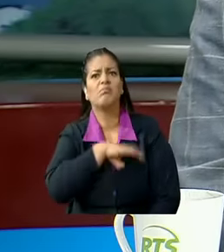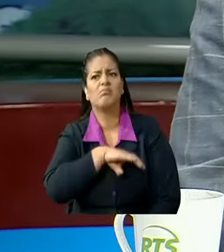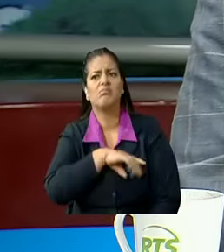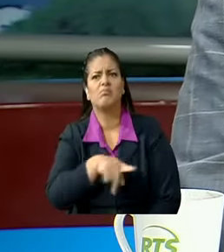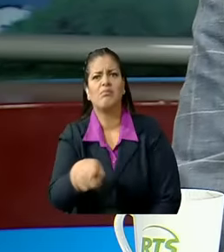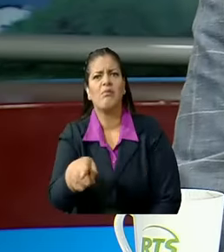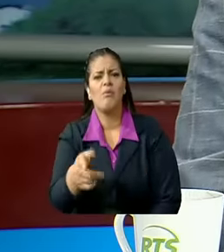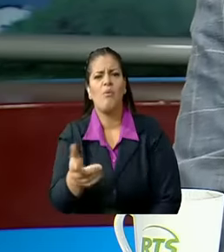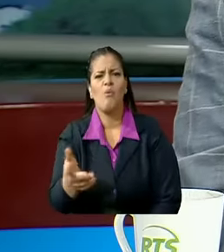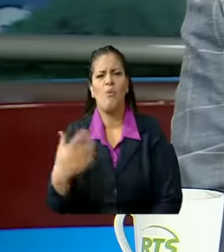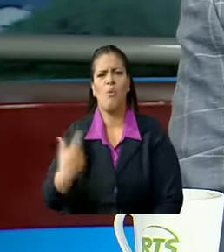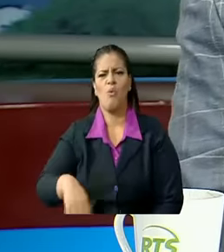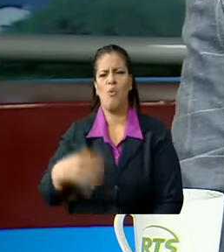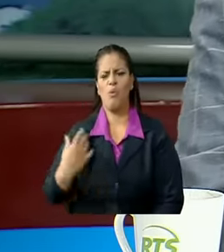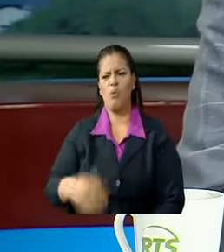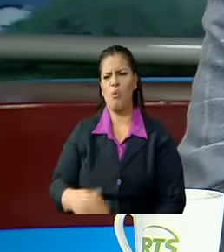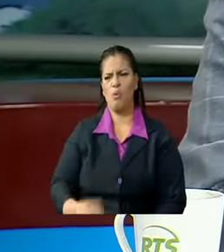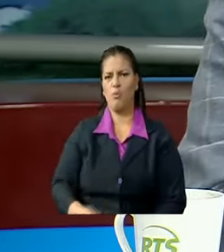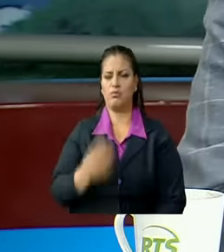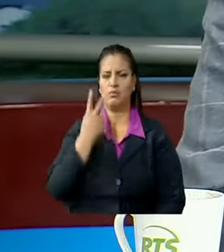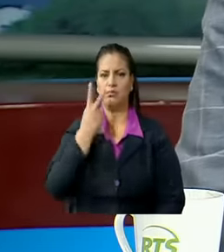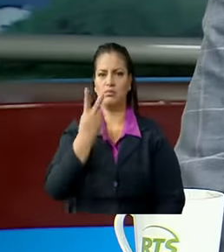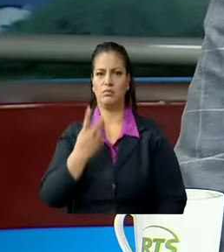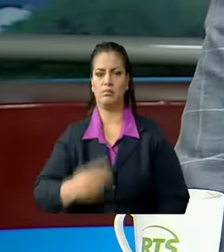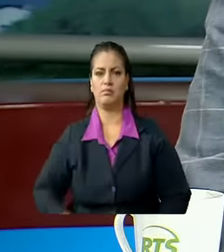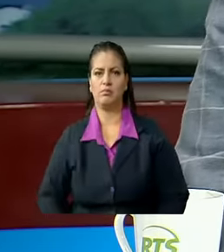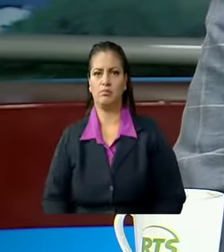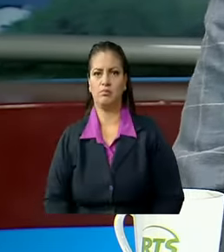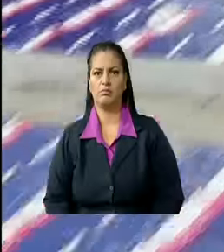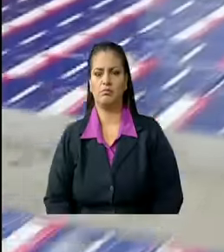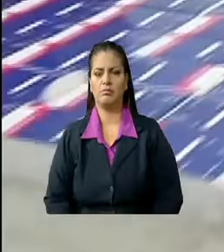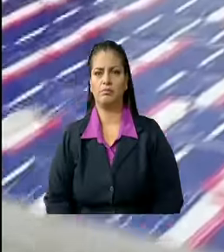Policía Nacional. Terrible, veamos.